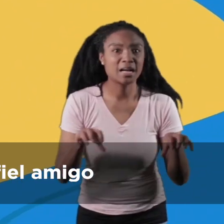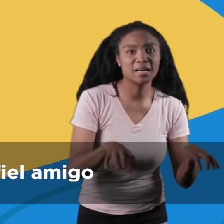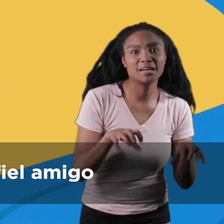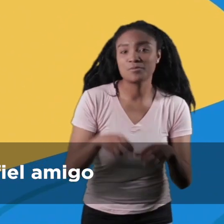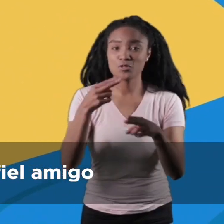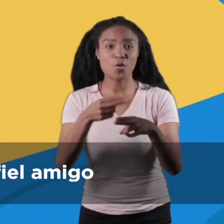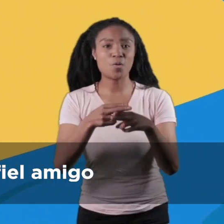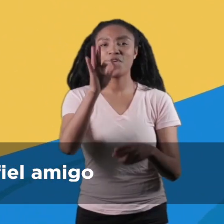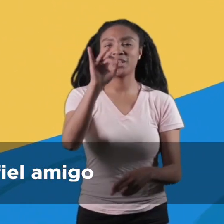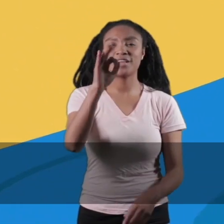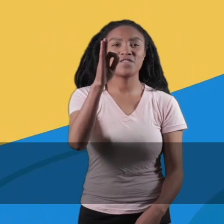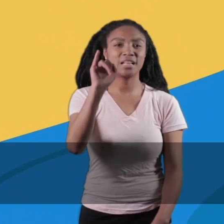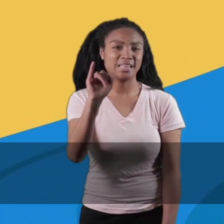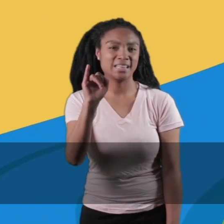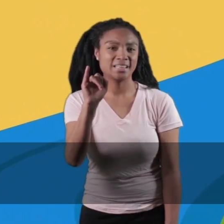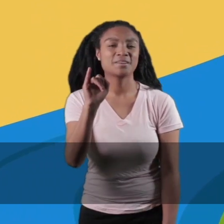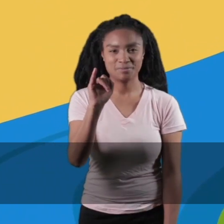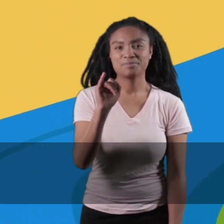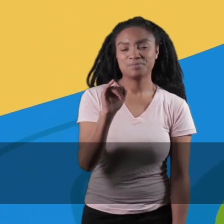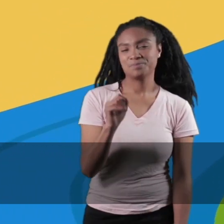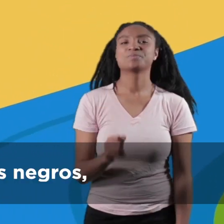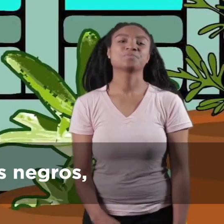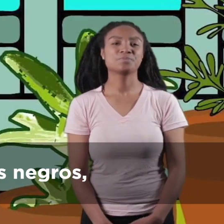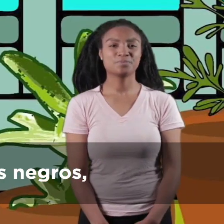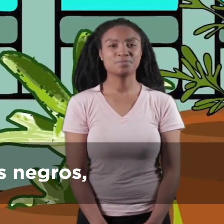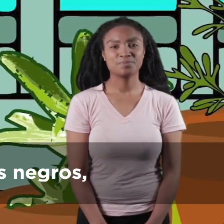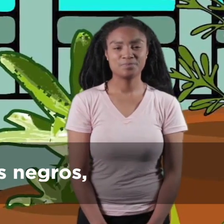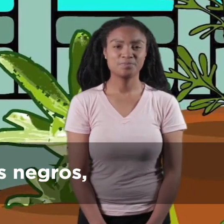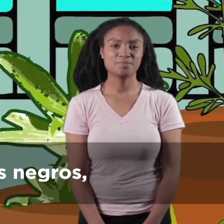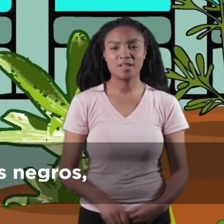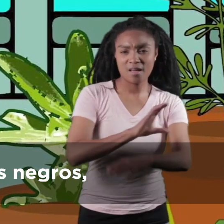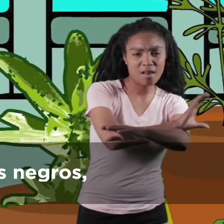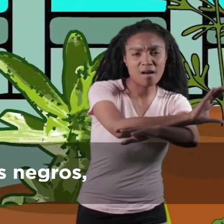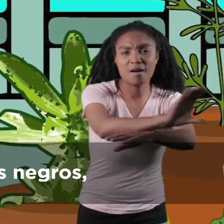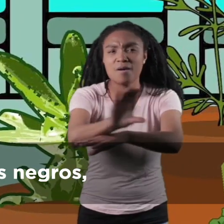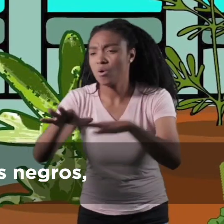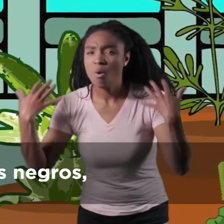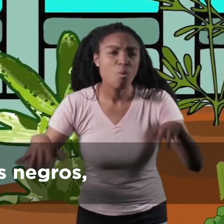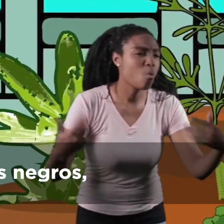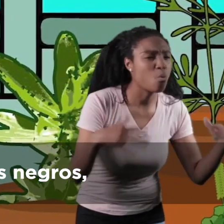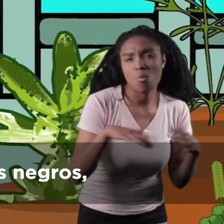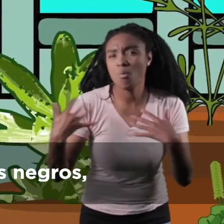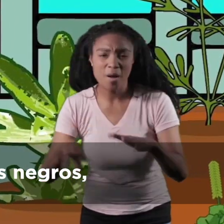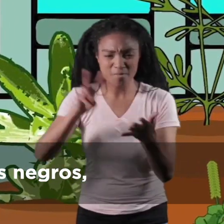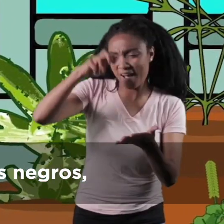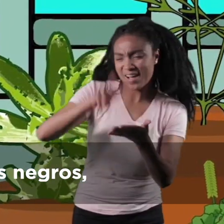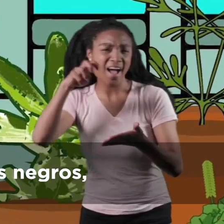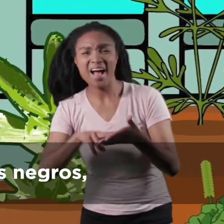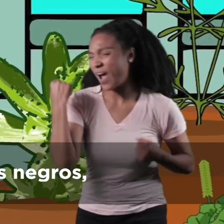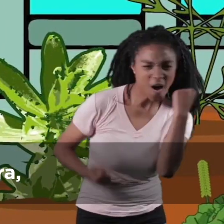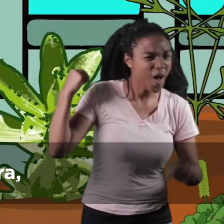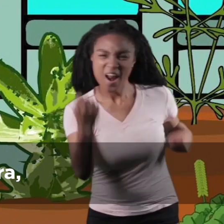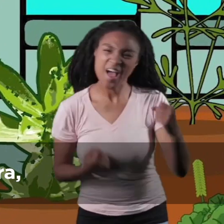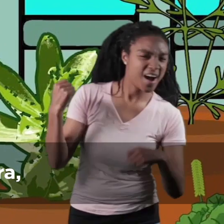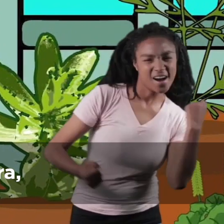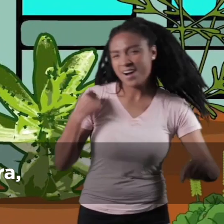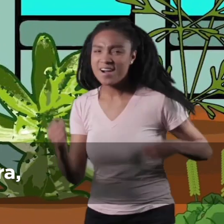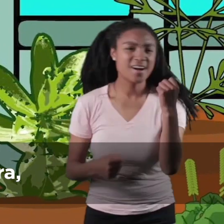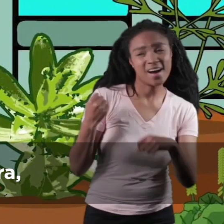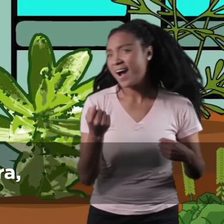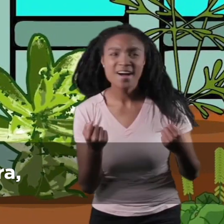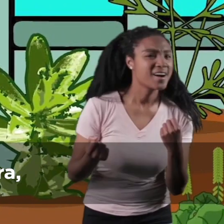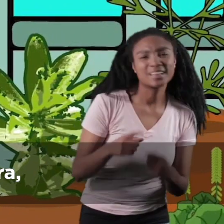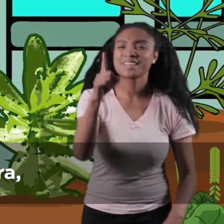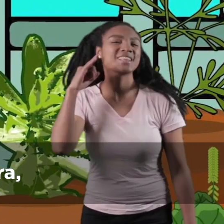su fiel amigo, el perrito Fifi. Era una niña hermosa, de ojos negros, nariz